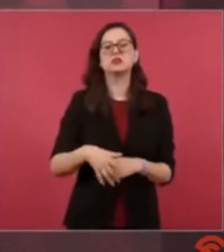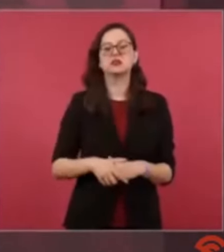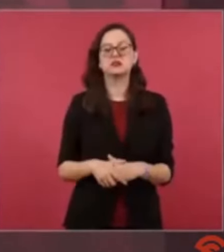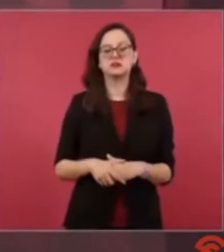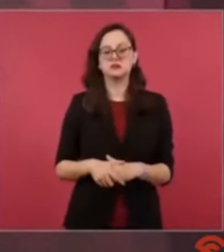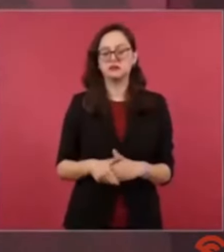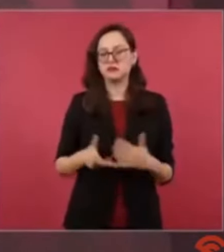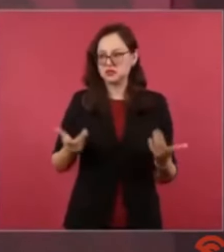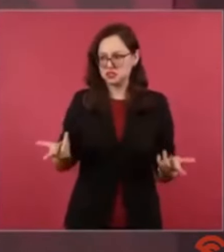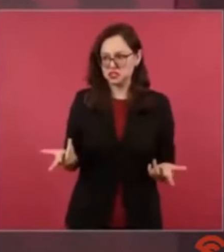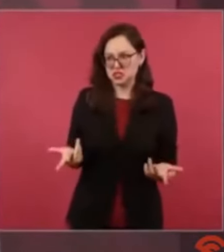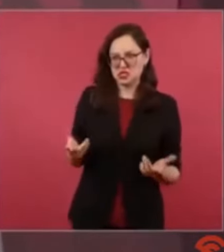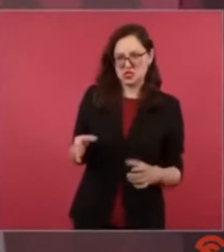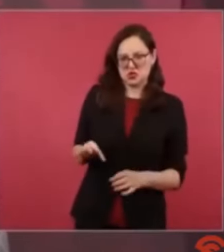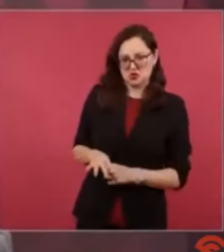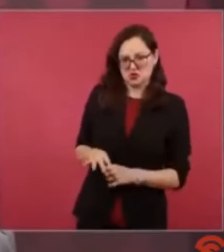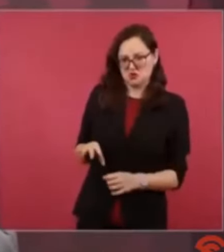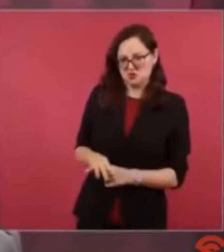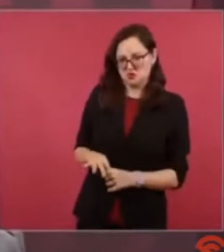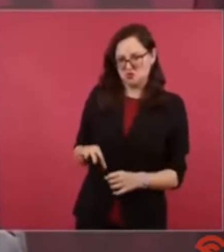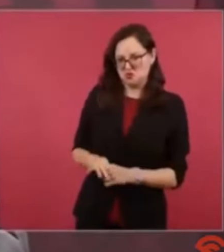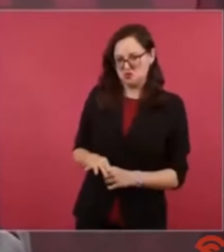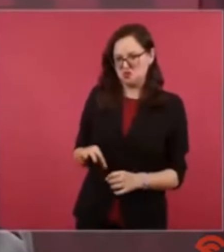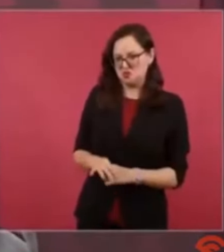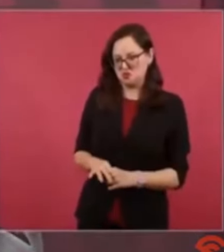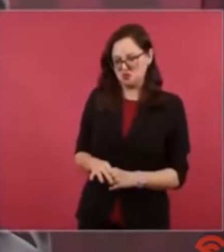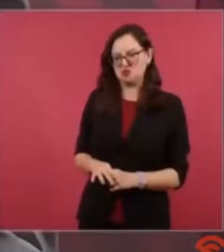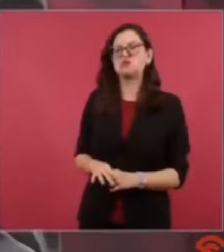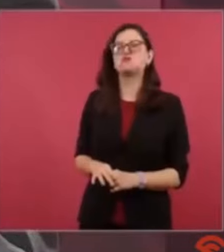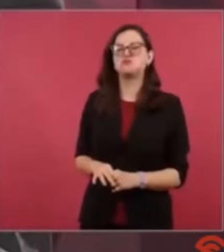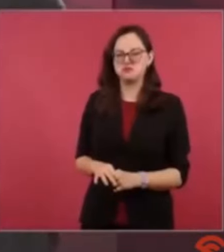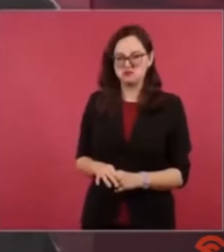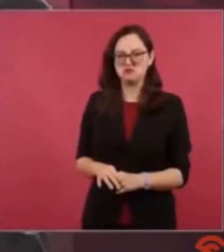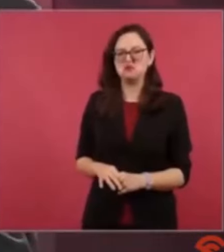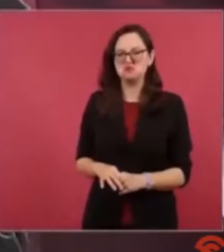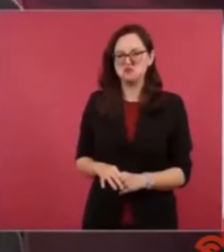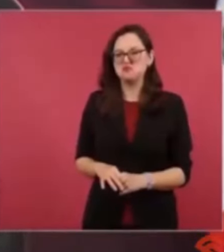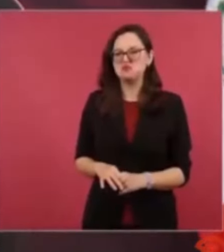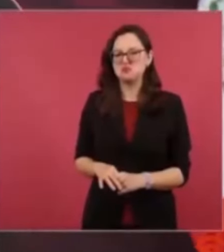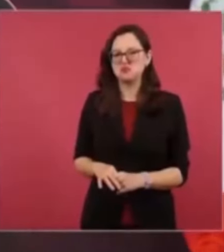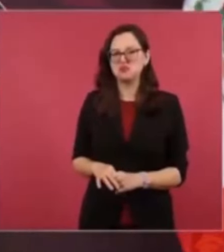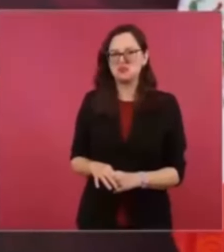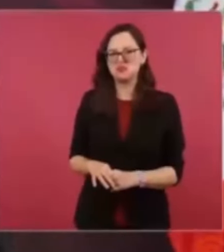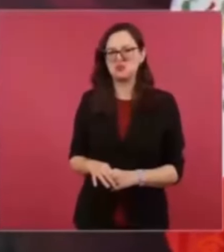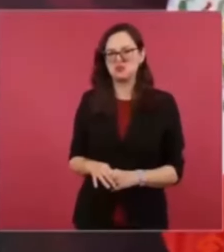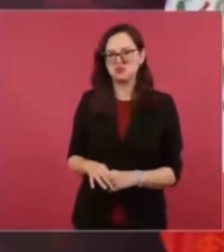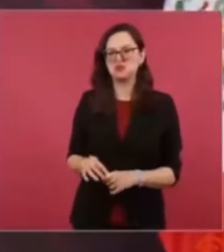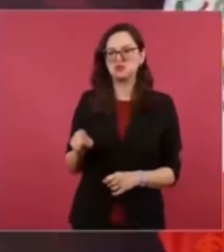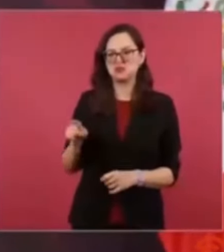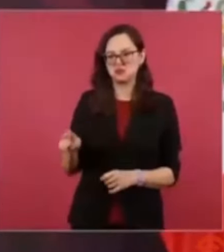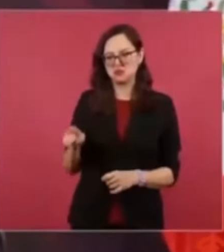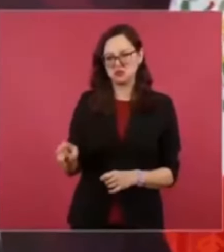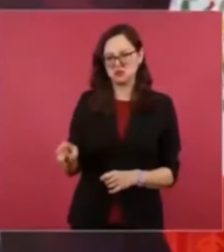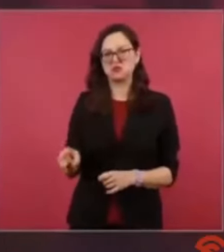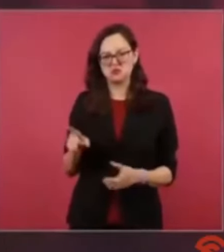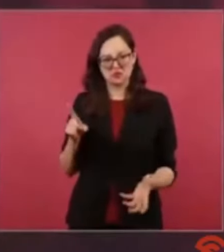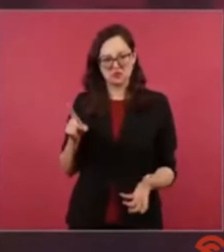de los votos de ayer tenían que ver con la panza.